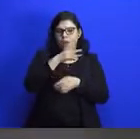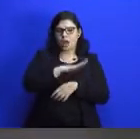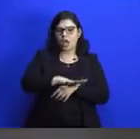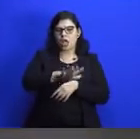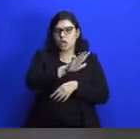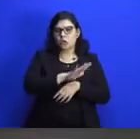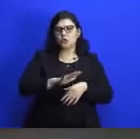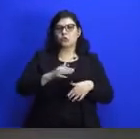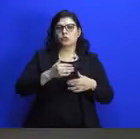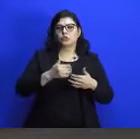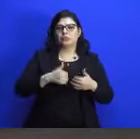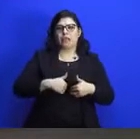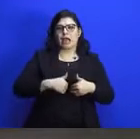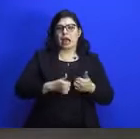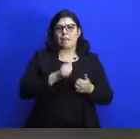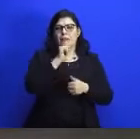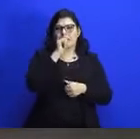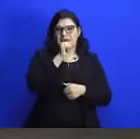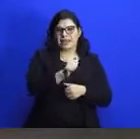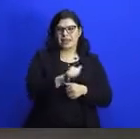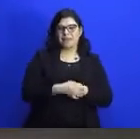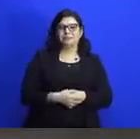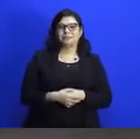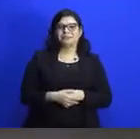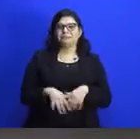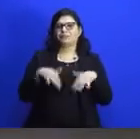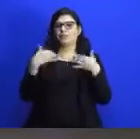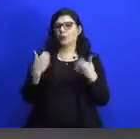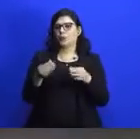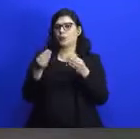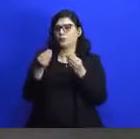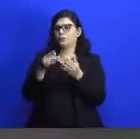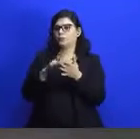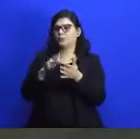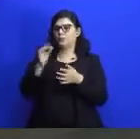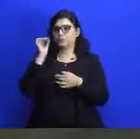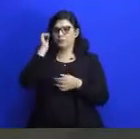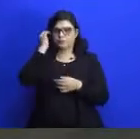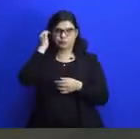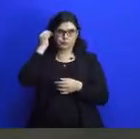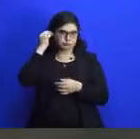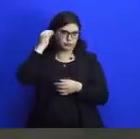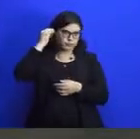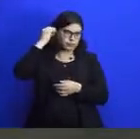hambre. Wow, Mariana, muchas gracias. Un aplauso.